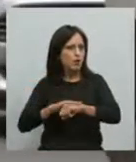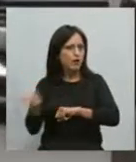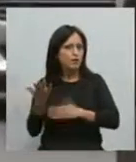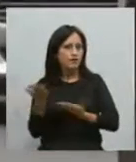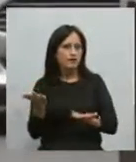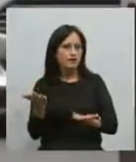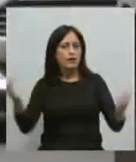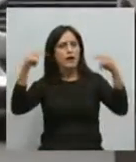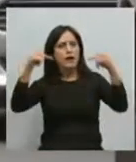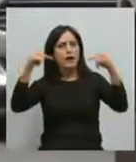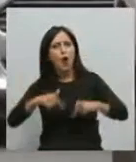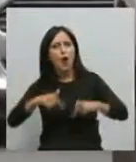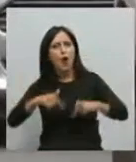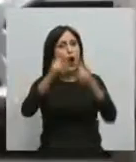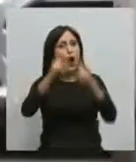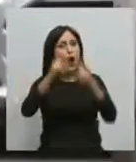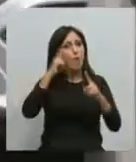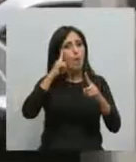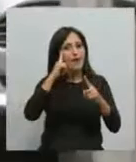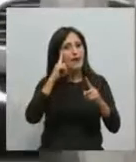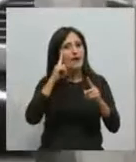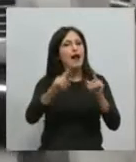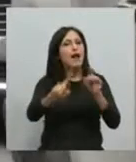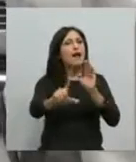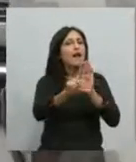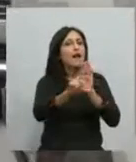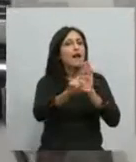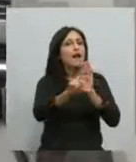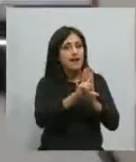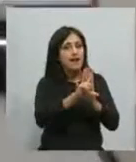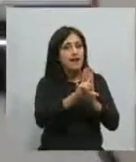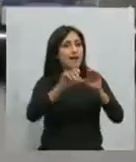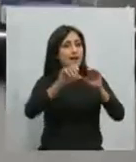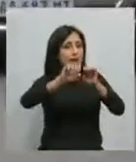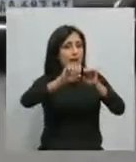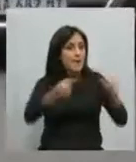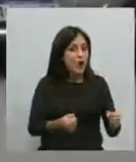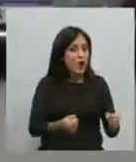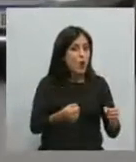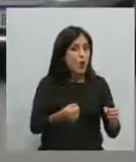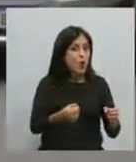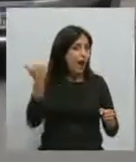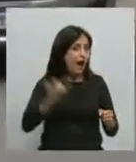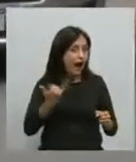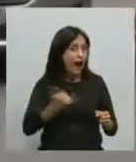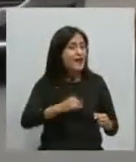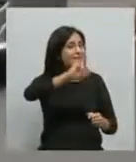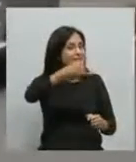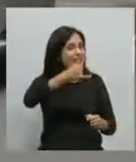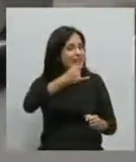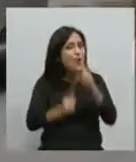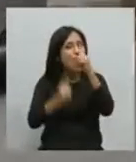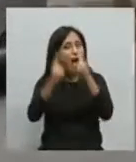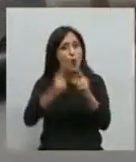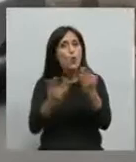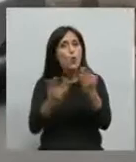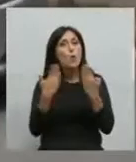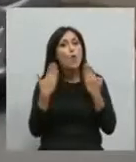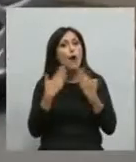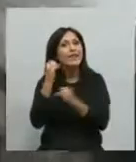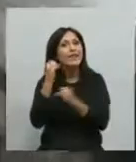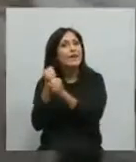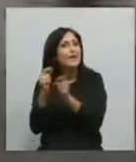legítimo derecho a huelga y el legítimo derecho a poder transitar a ir a trabajar me parece que el argentino tiene que encontrar ese punto medio ese punto